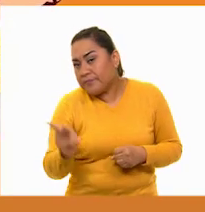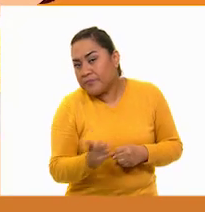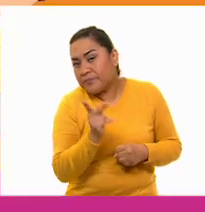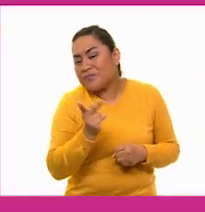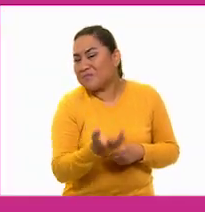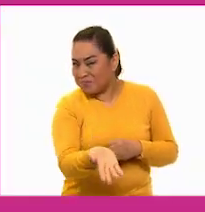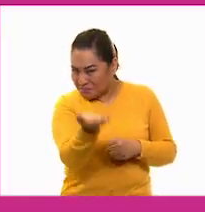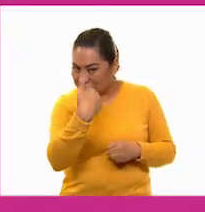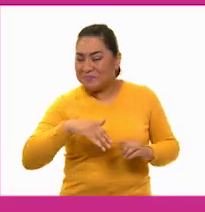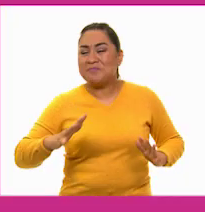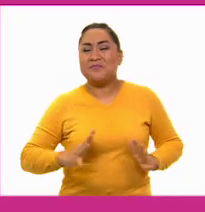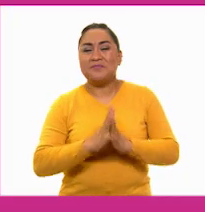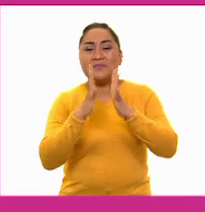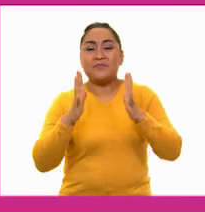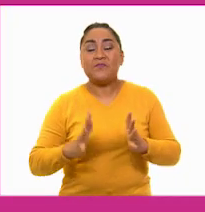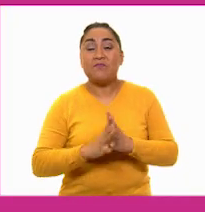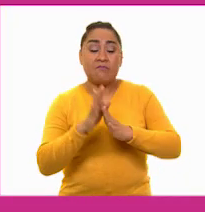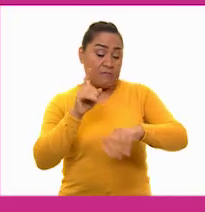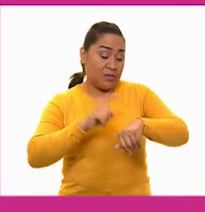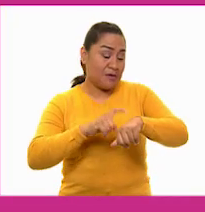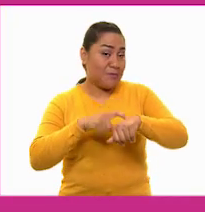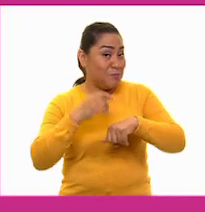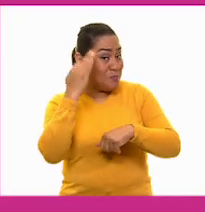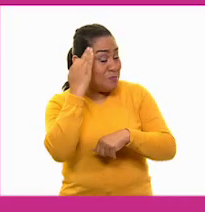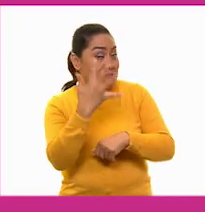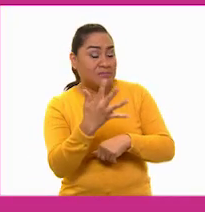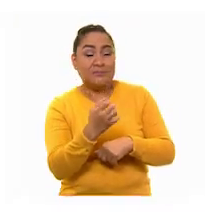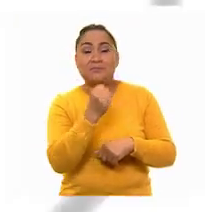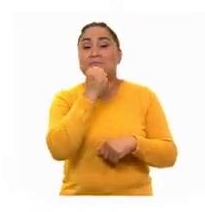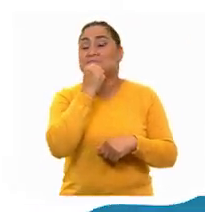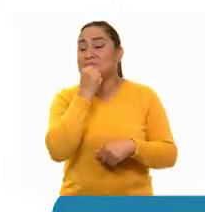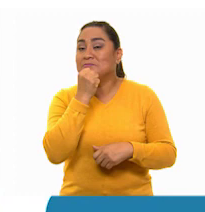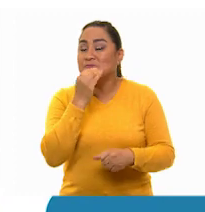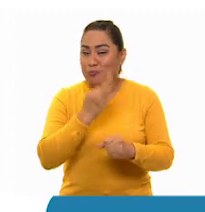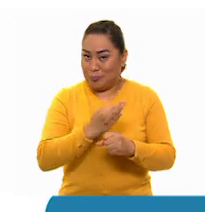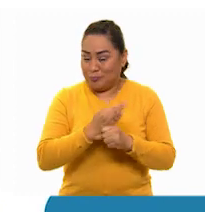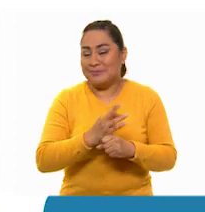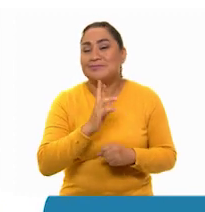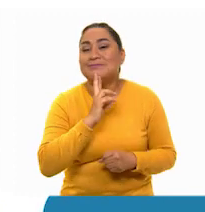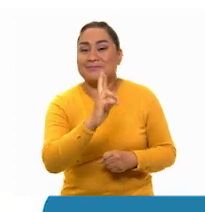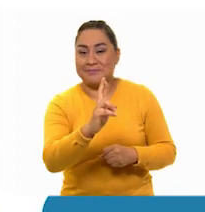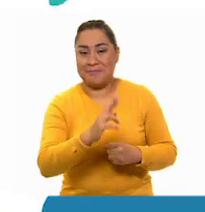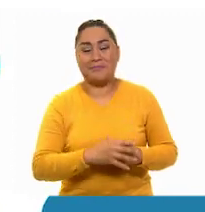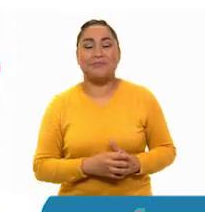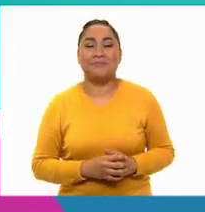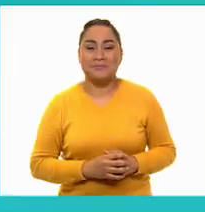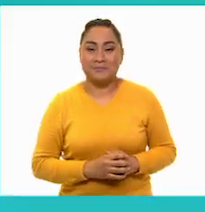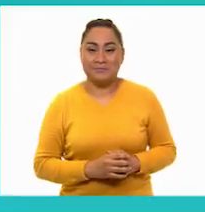ven a participar. Hay 5 segundos, vamos a contestar.